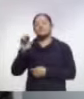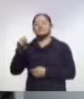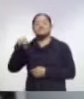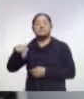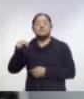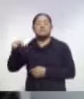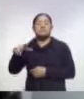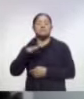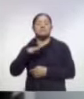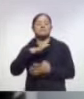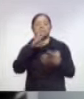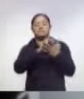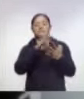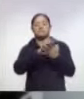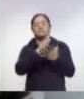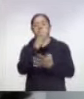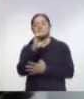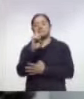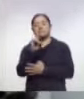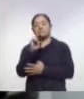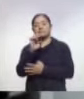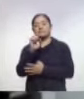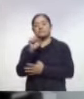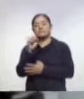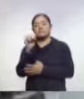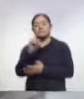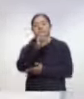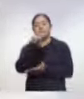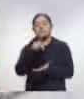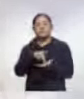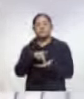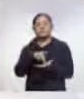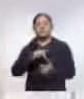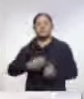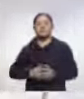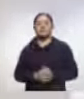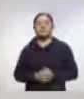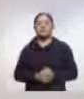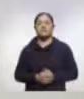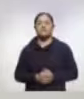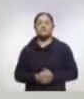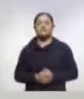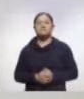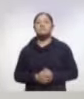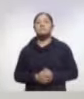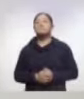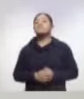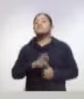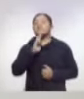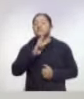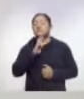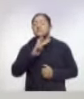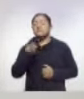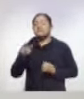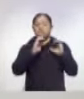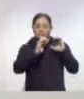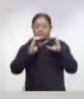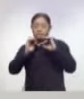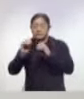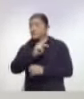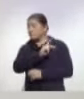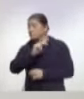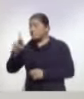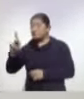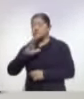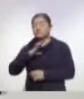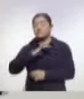pena en el Centro de Reinserción Social Regional de Apisaco, Tlaxcala. Como resultado de acciones de prevención y combate a todo acto que infrinja